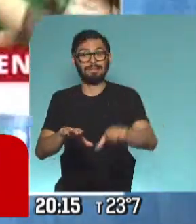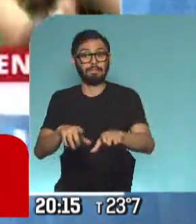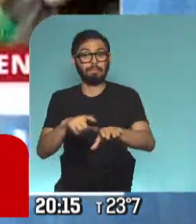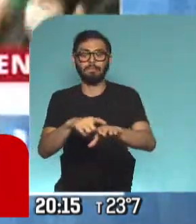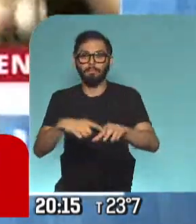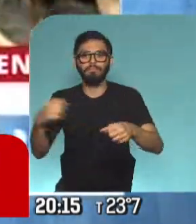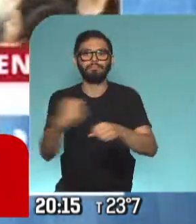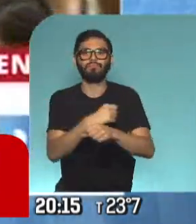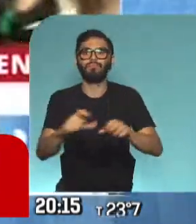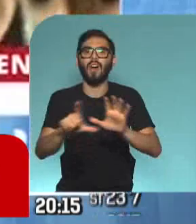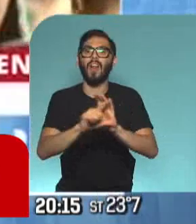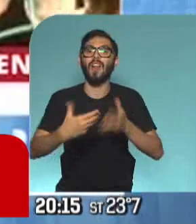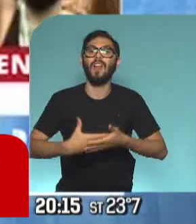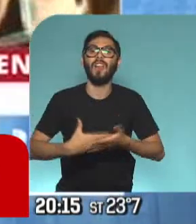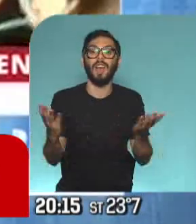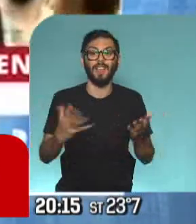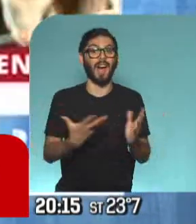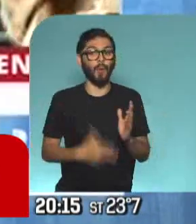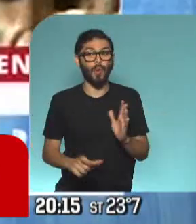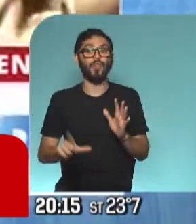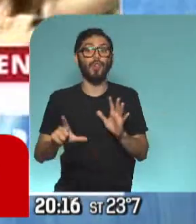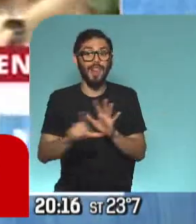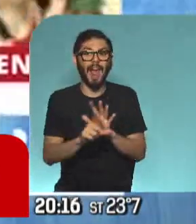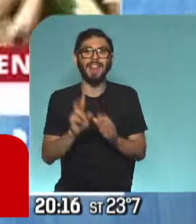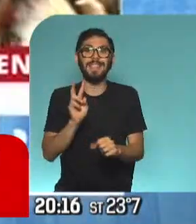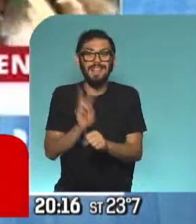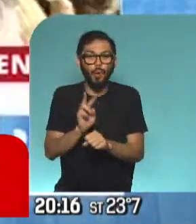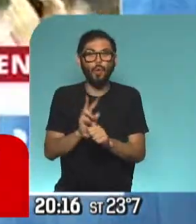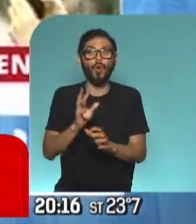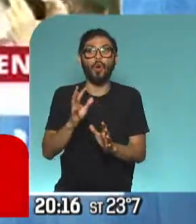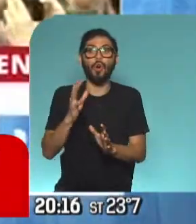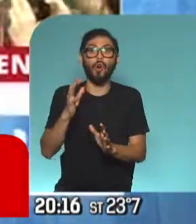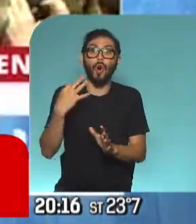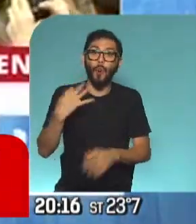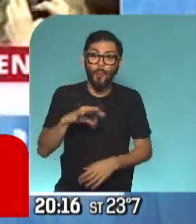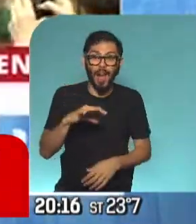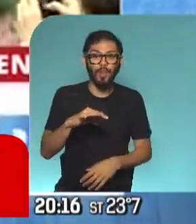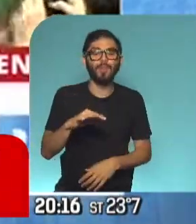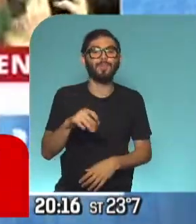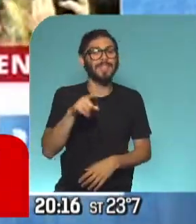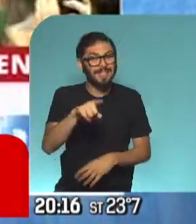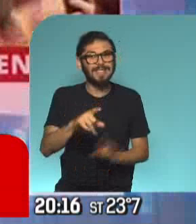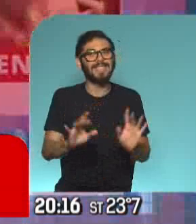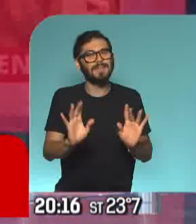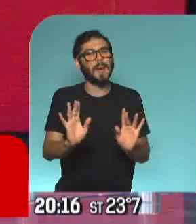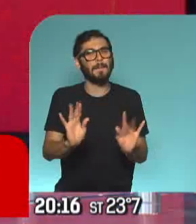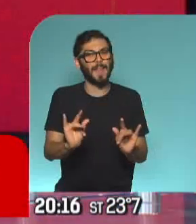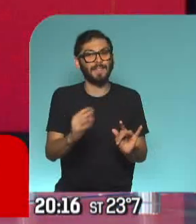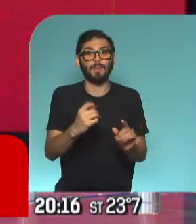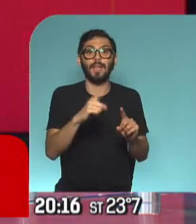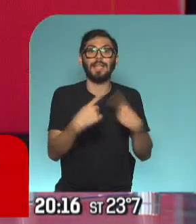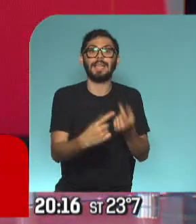del aborto legal, seguro y obligatorio. Ese paso, obviamente, es el más difícil por ser Cámara de